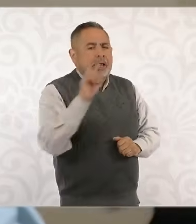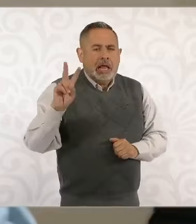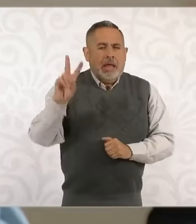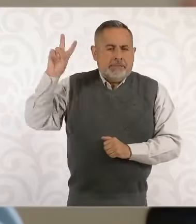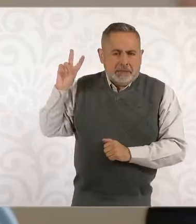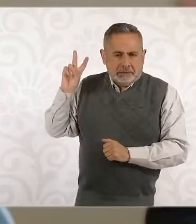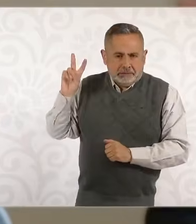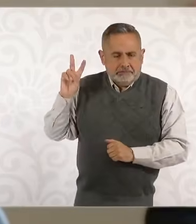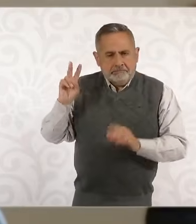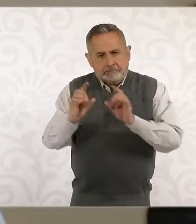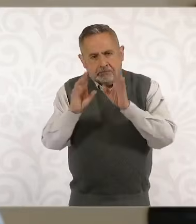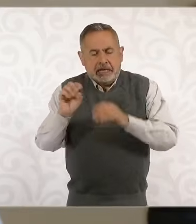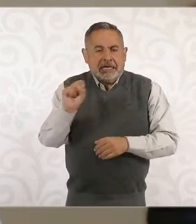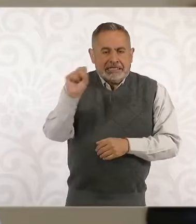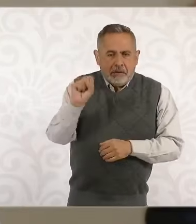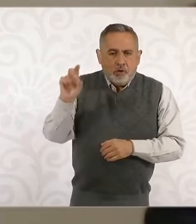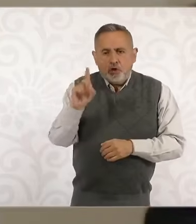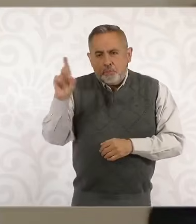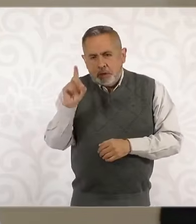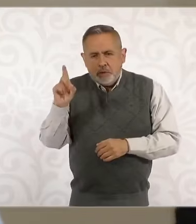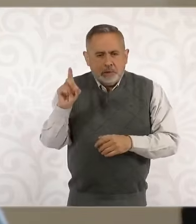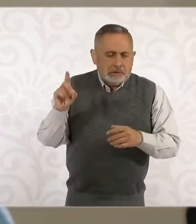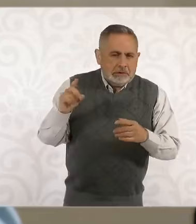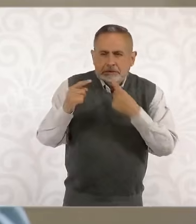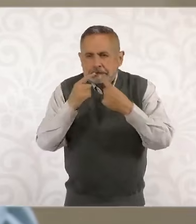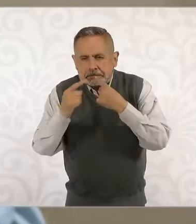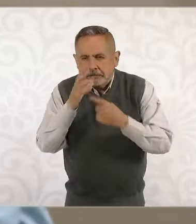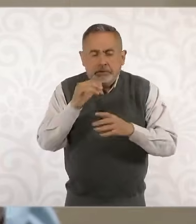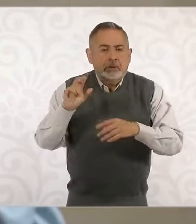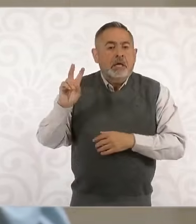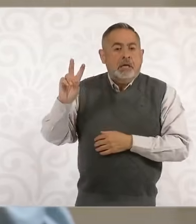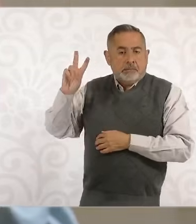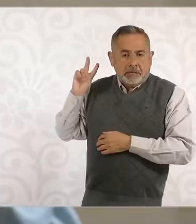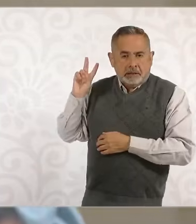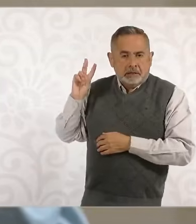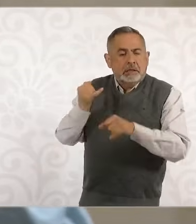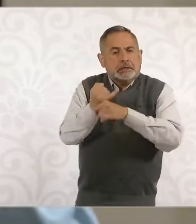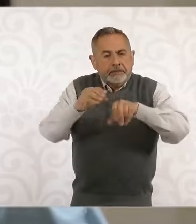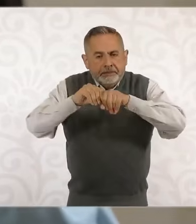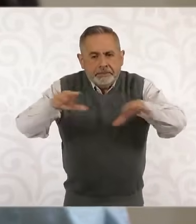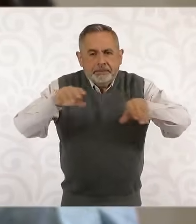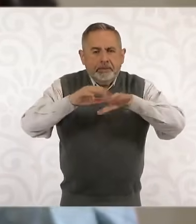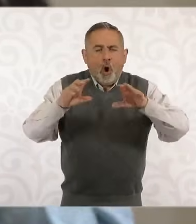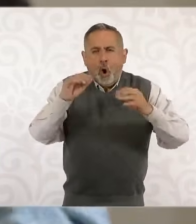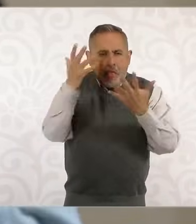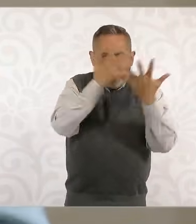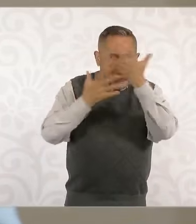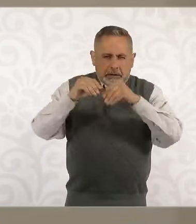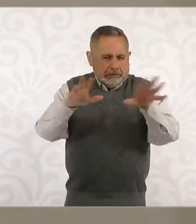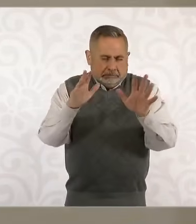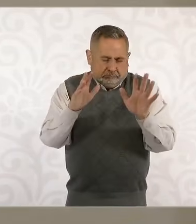cosas que ocurren, porque sábado y domingo no puede haber este tipo de conversaciones, se estuvo informando o desinformando en